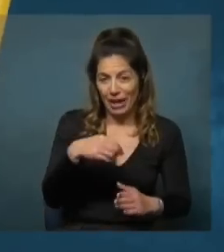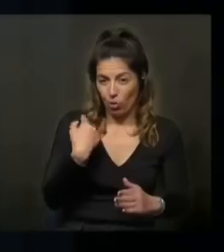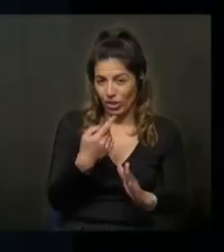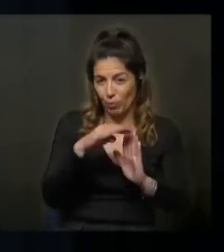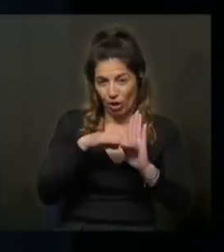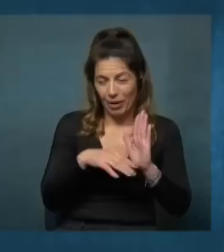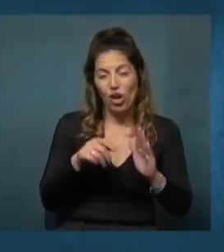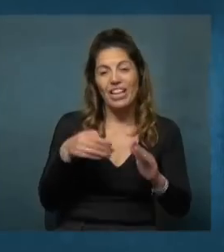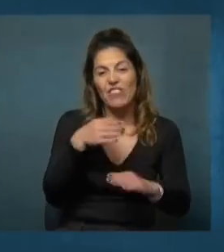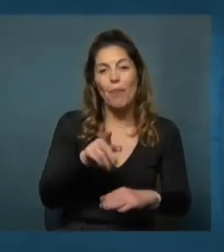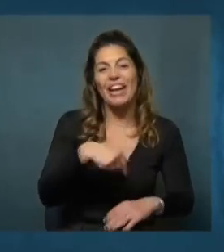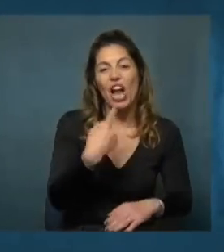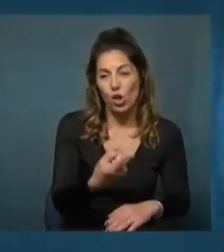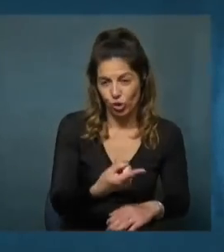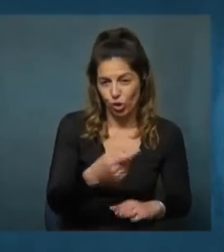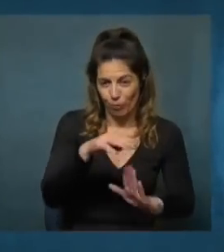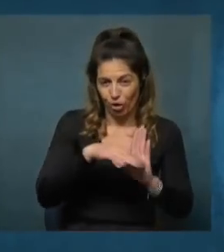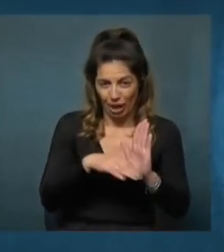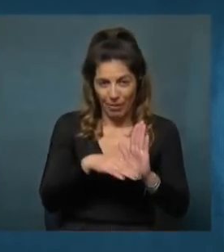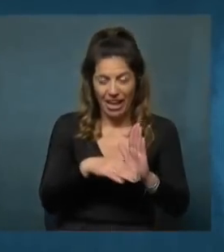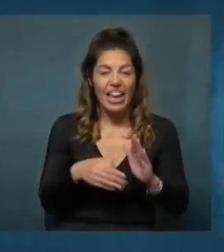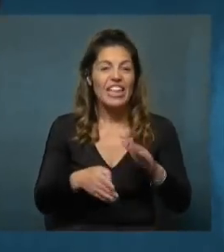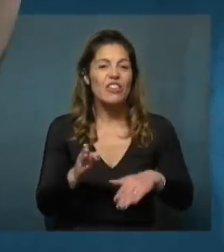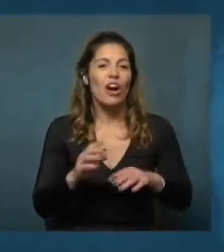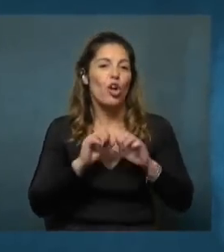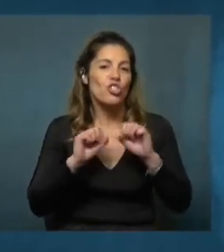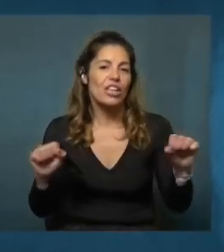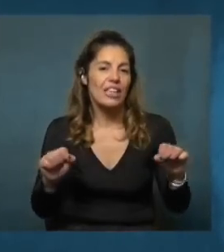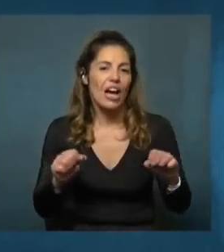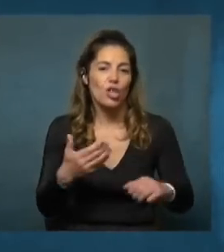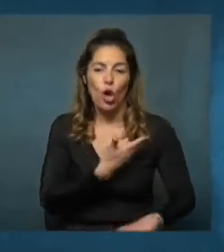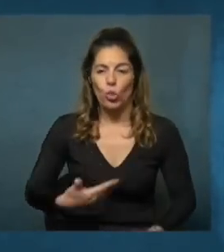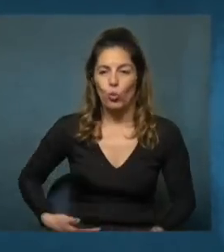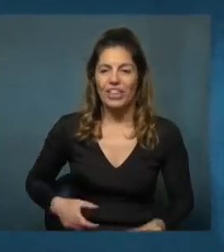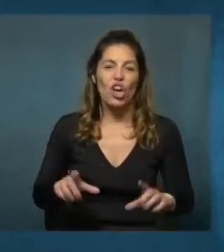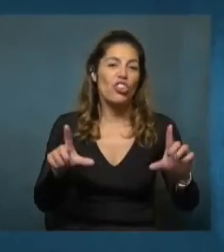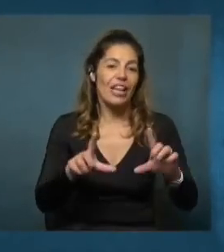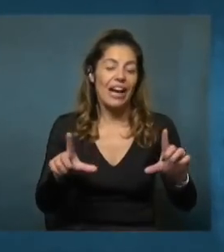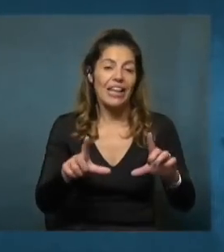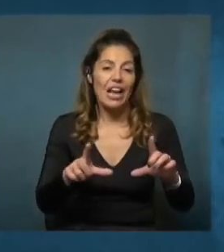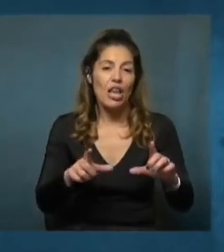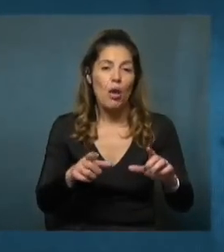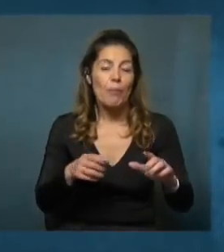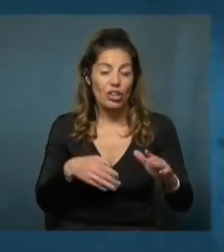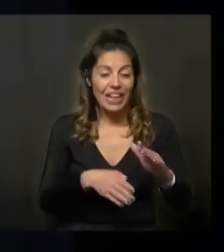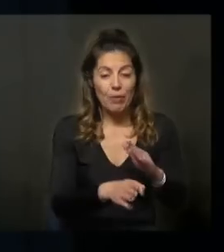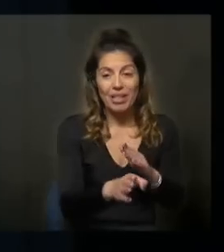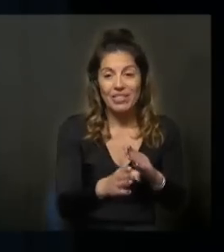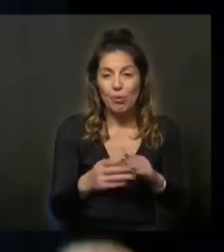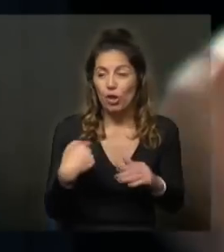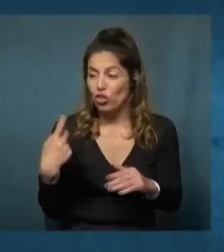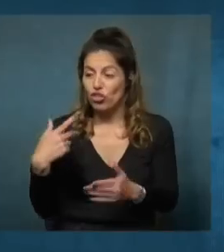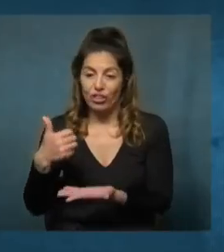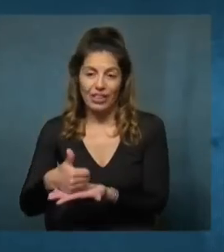iba para otro iba con los secretarios el dueño del Canal Pero tenía que pasar por donde íbamos a grabar nosotros